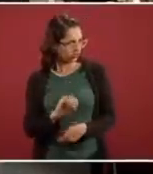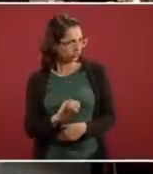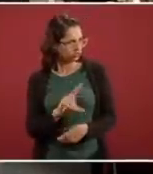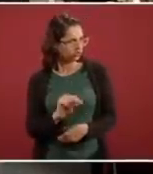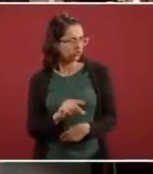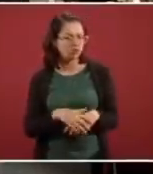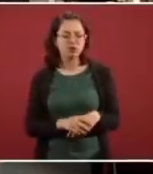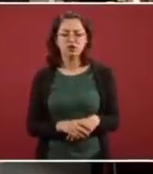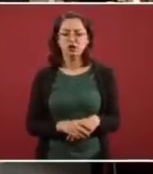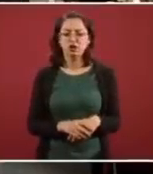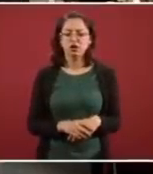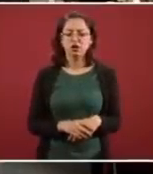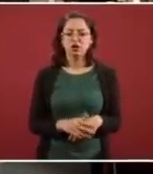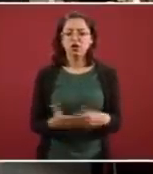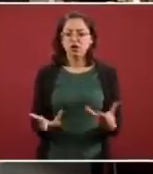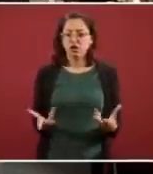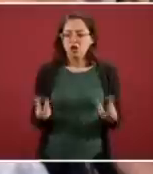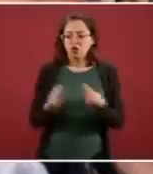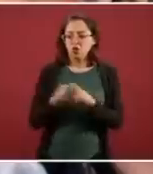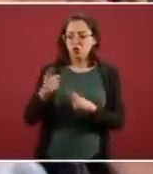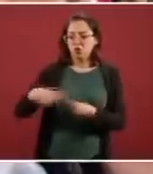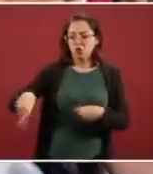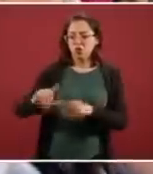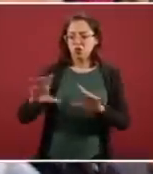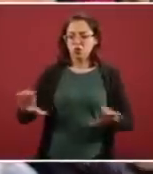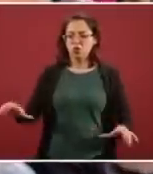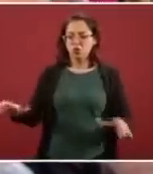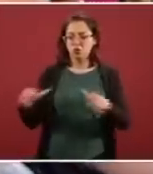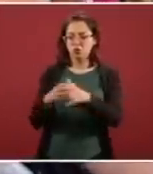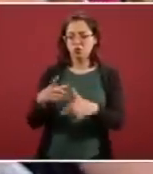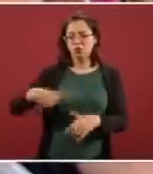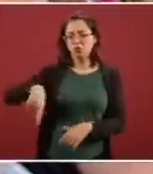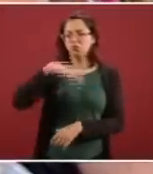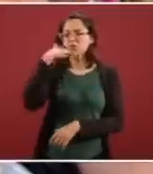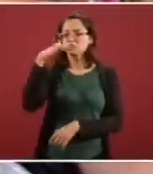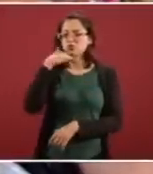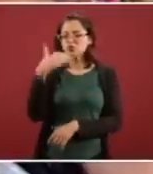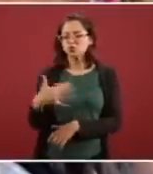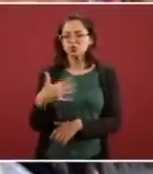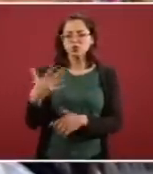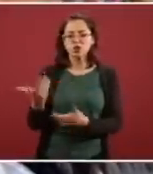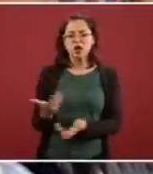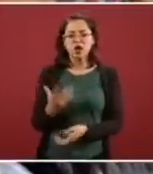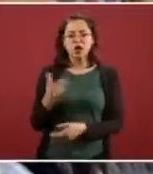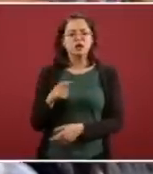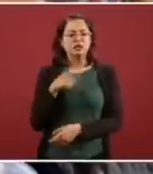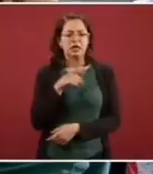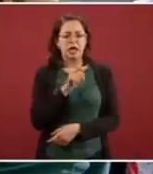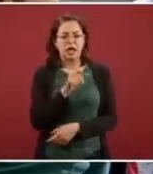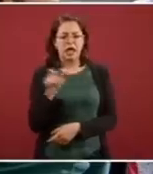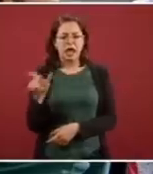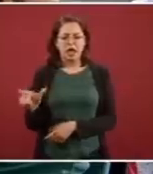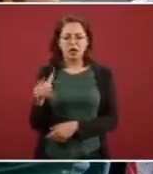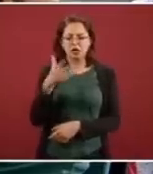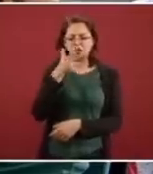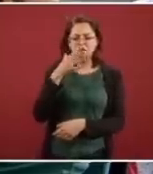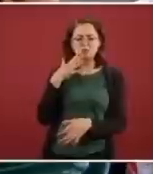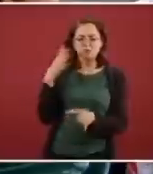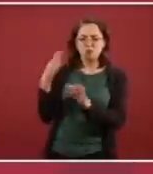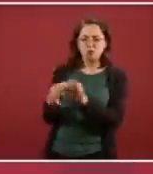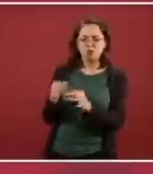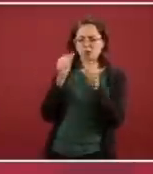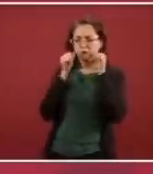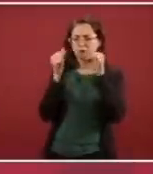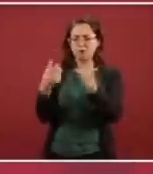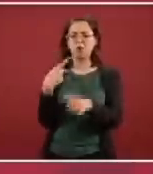Sí. ¿Y se van a juntar con las comunidades de Sonora afectadas por el derrame y por la nueva presa? Él lo va a atender, pero mañana